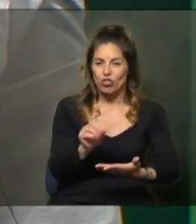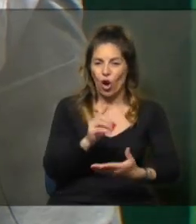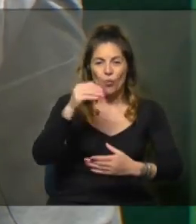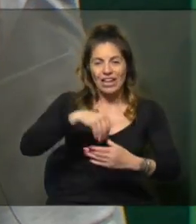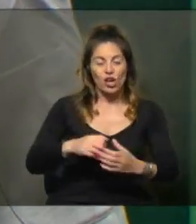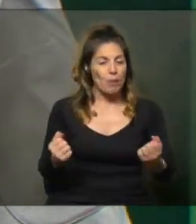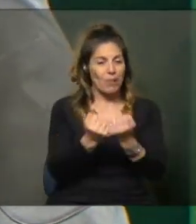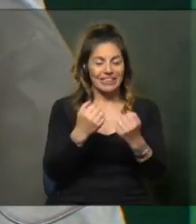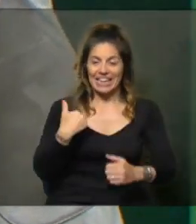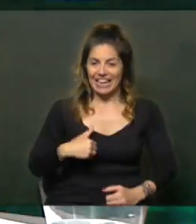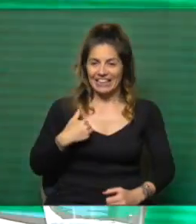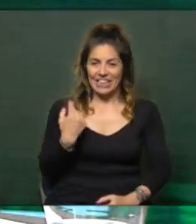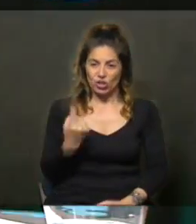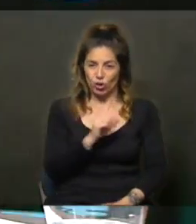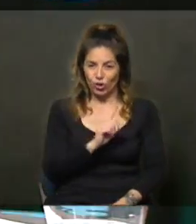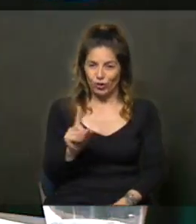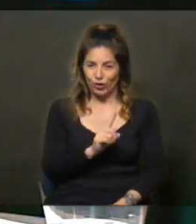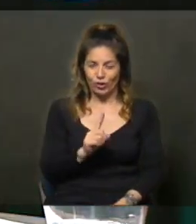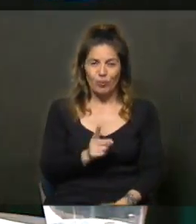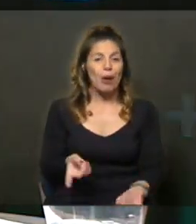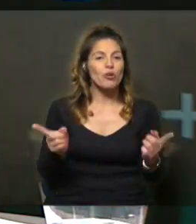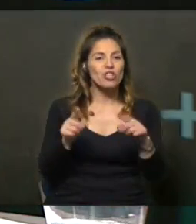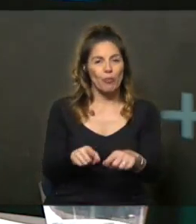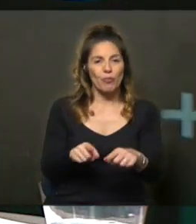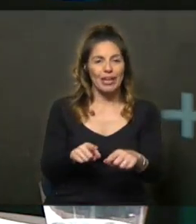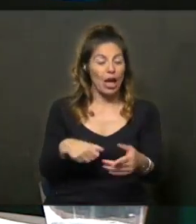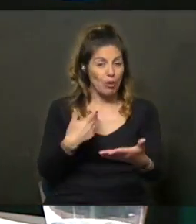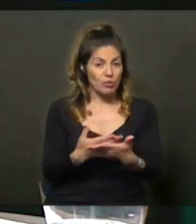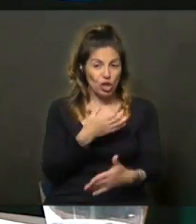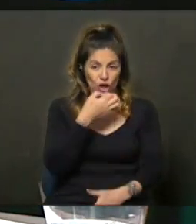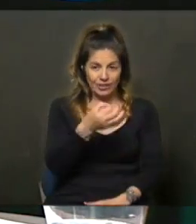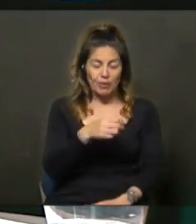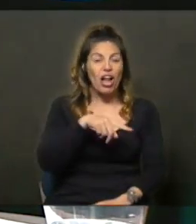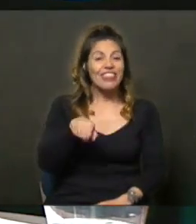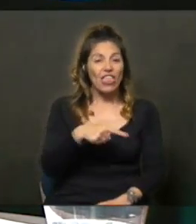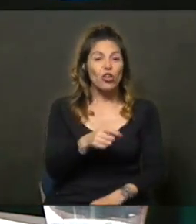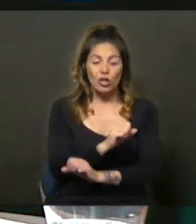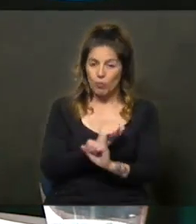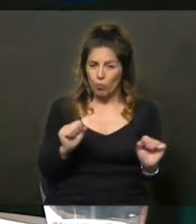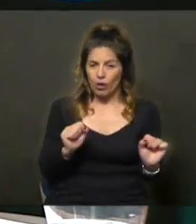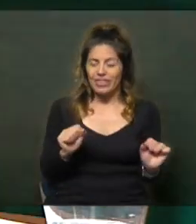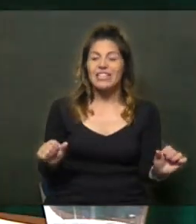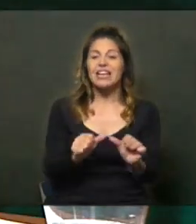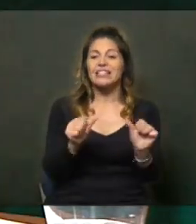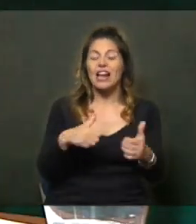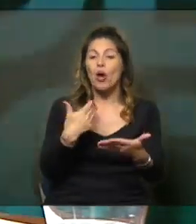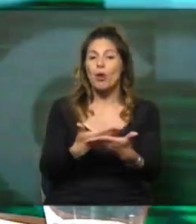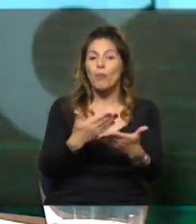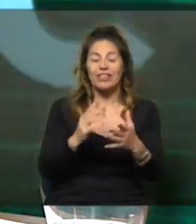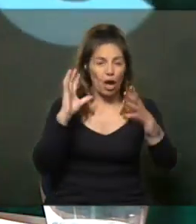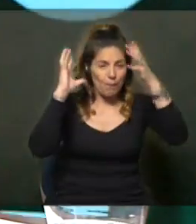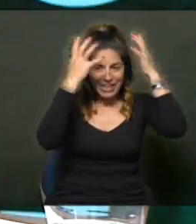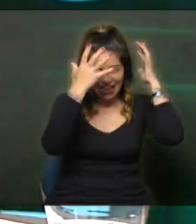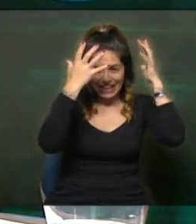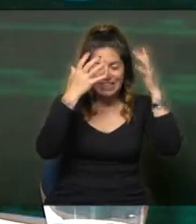solo impacta en Argentina Sí ya vamos a volver con eso Álvaro a propósito de lo que decíamos recién hasta dónde será capaz de llevar todas esas propuestas mi ley